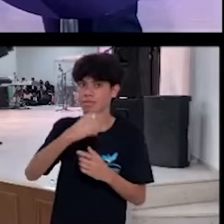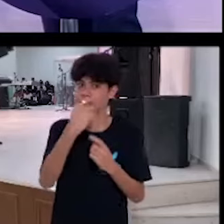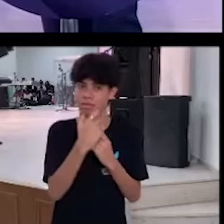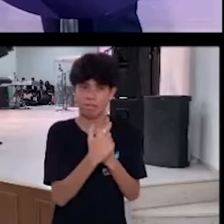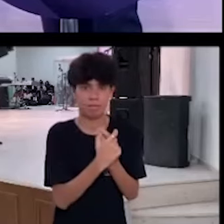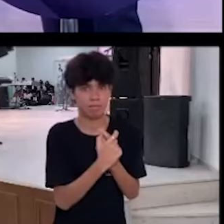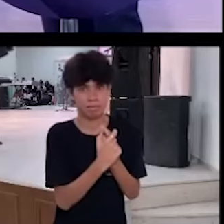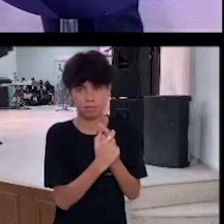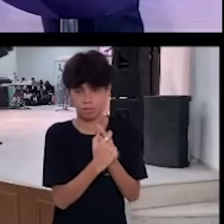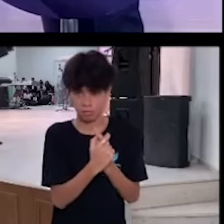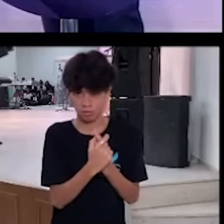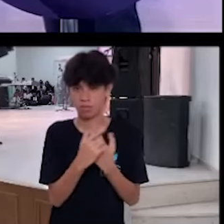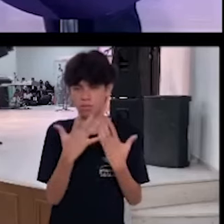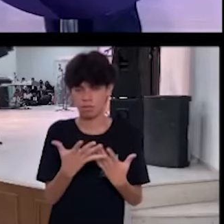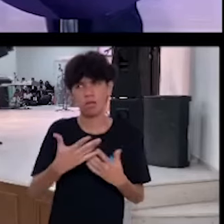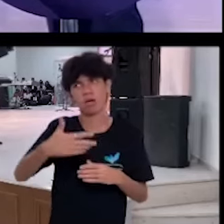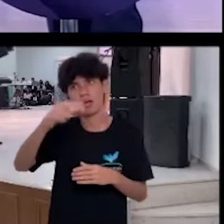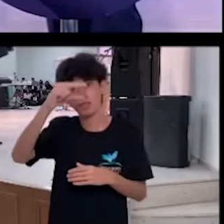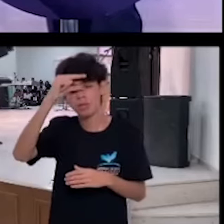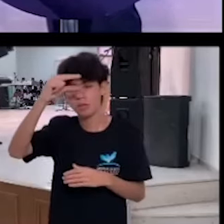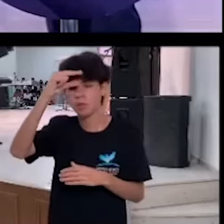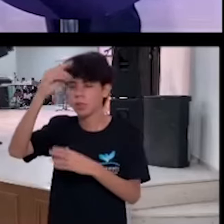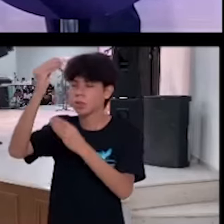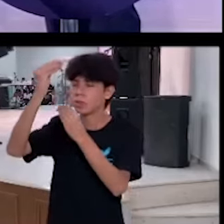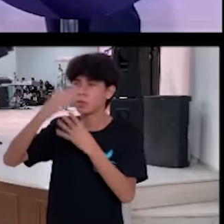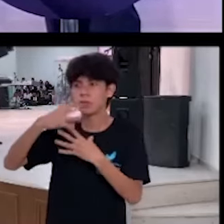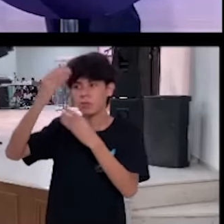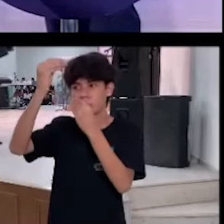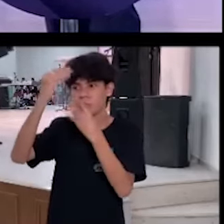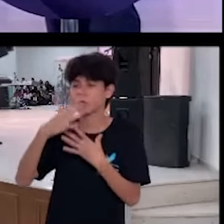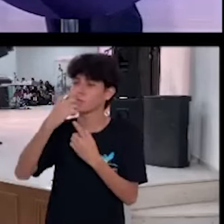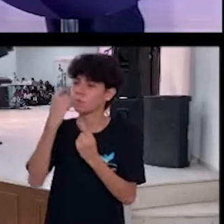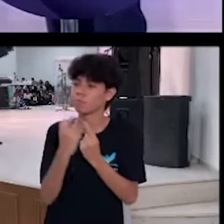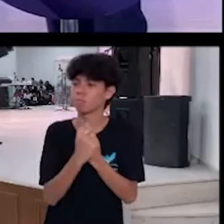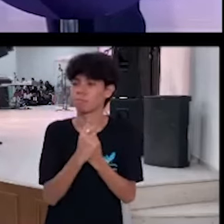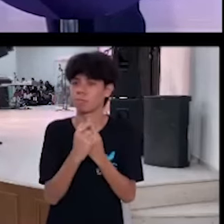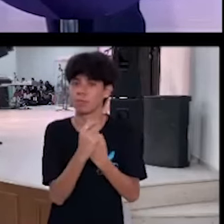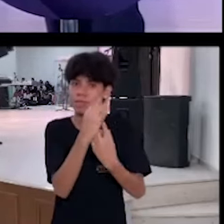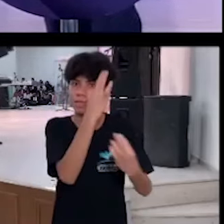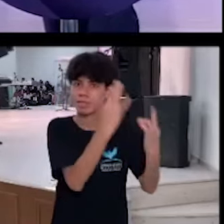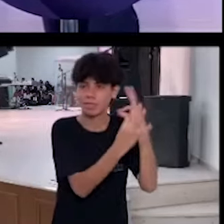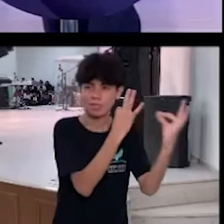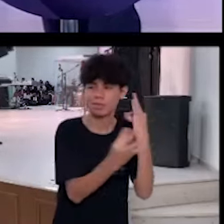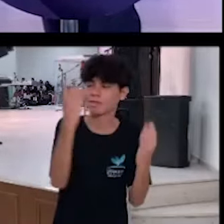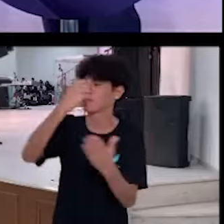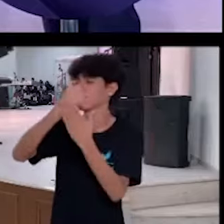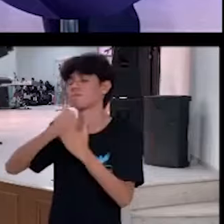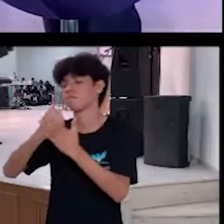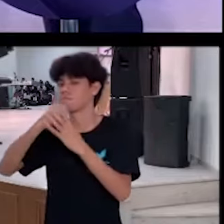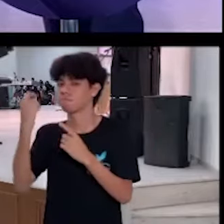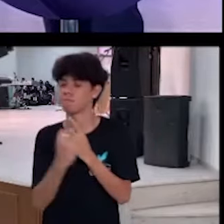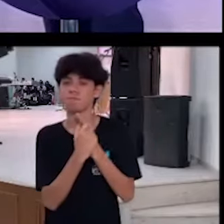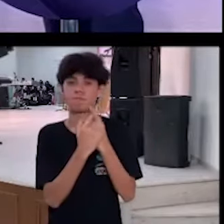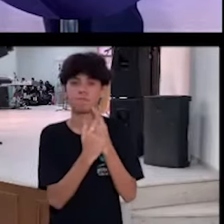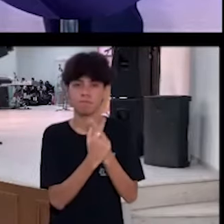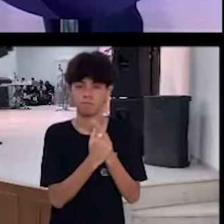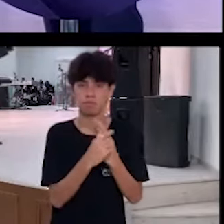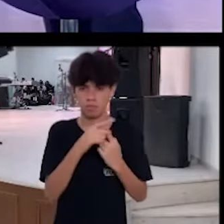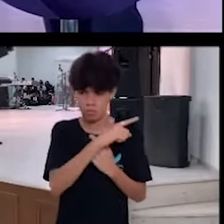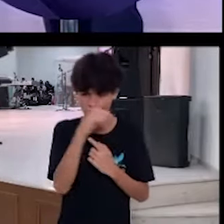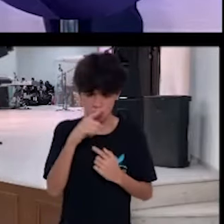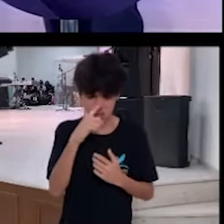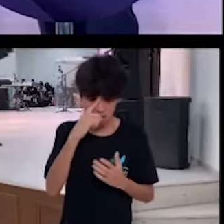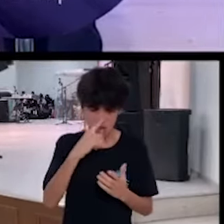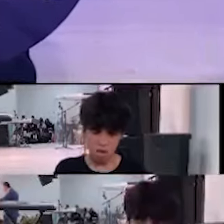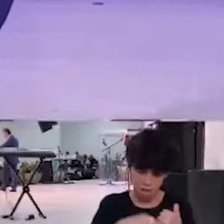es pidiéndole sabiduría y protección contra las tentaciones. Firmemente creo,